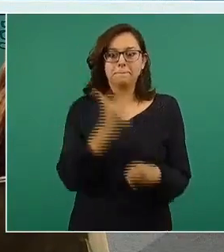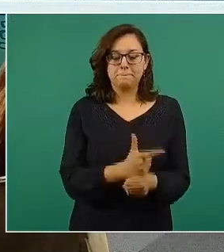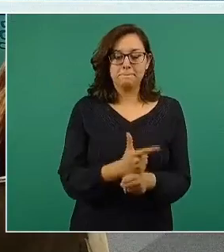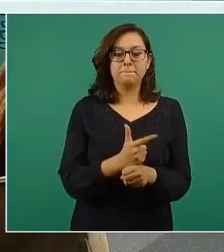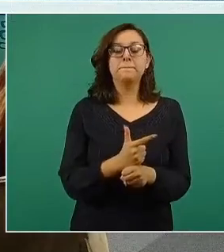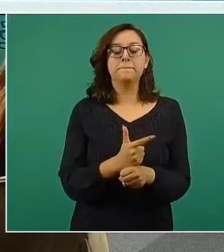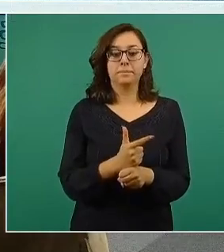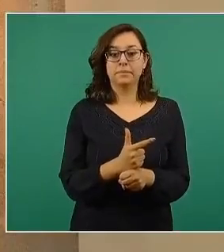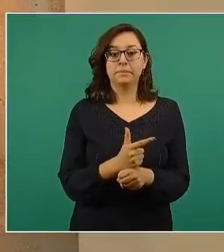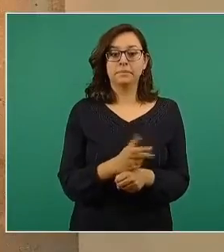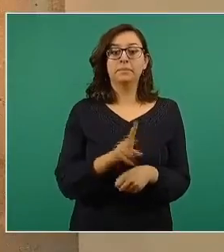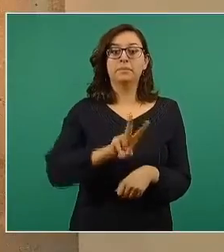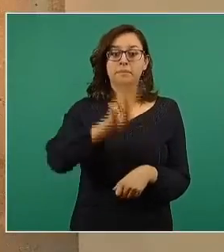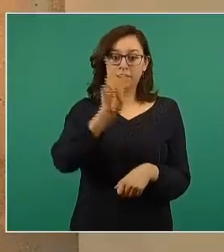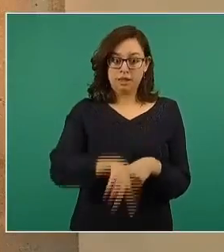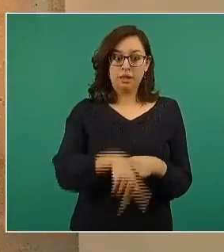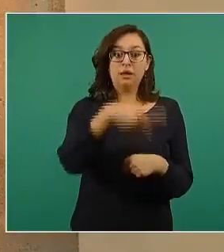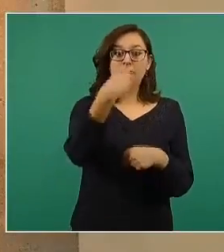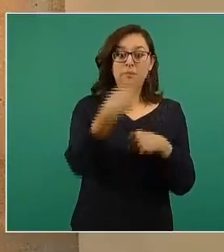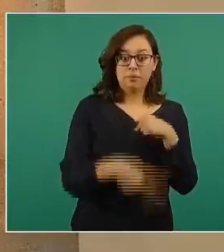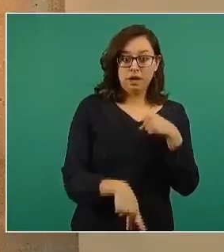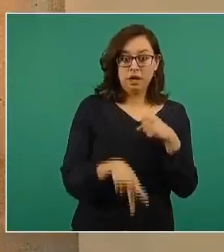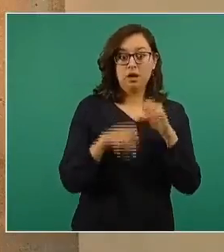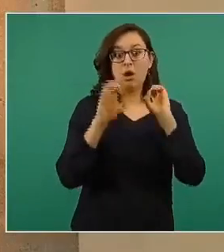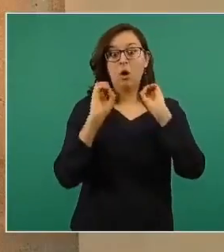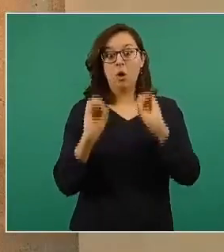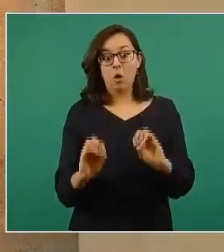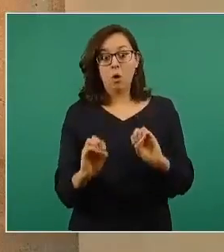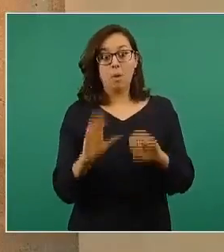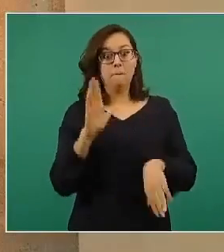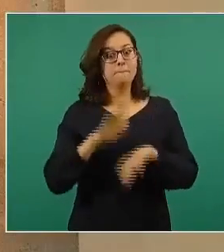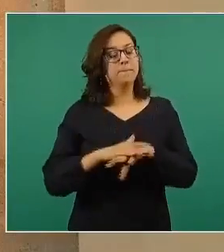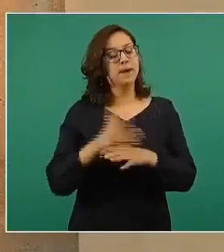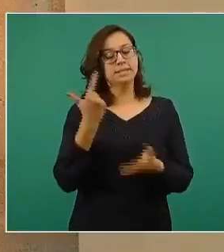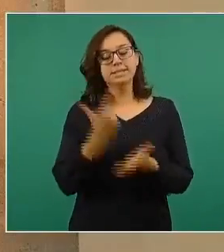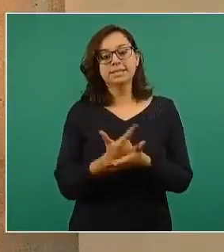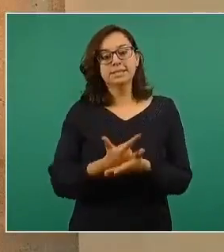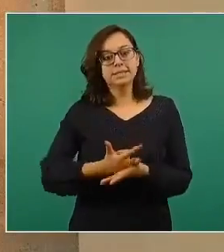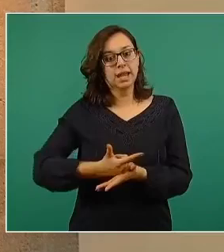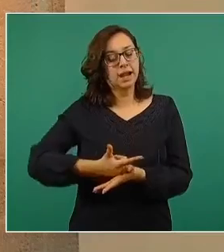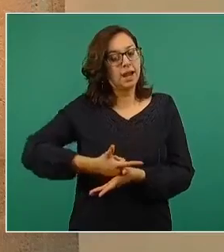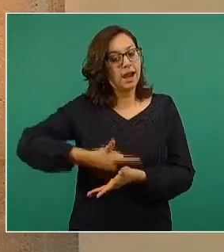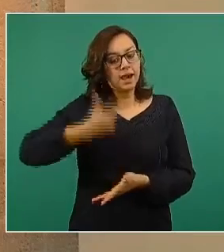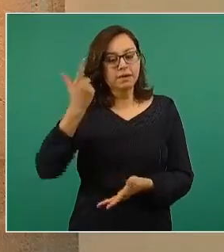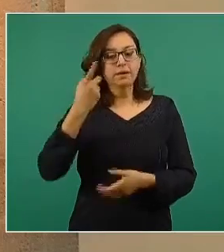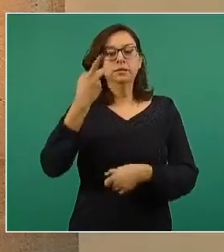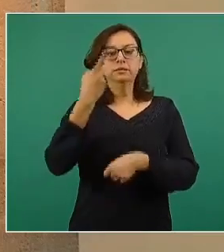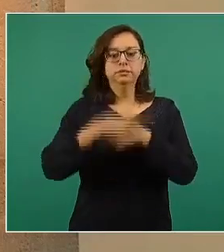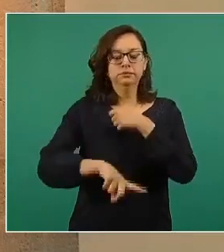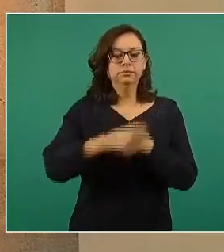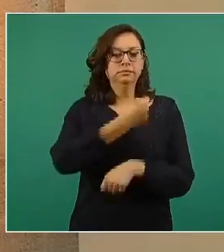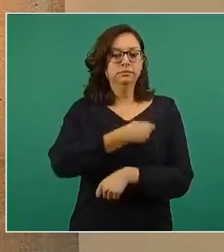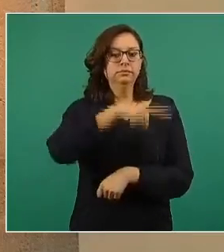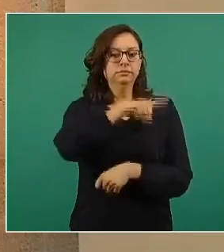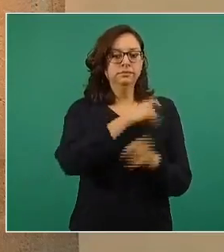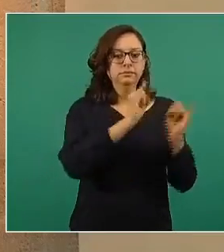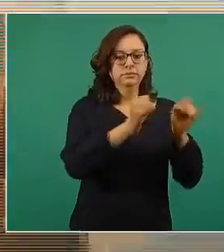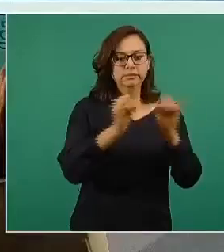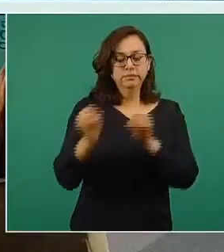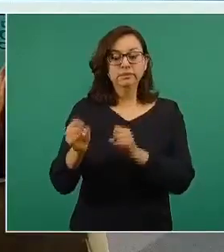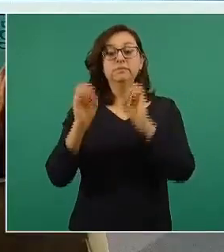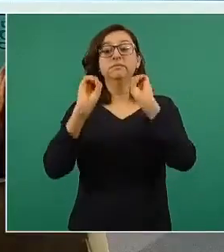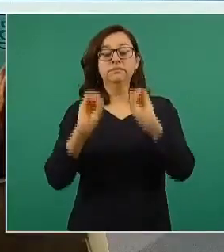riesgo potencial o en su momento ya un evento que está dañando ya sea la salud individual o la